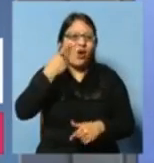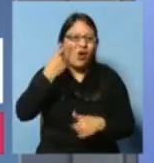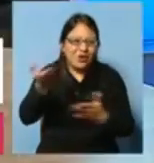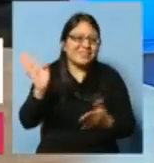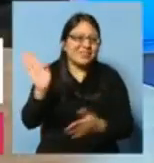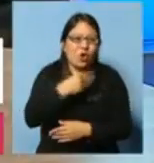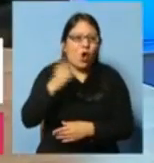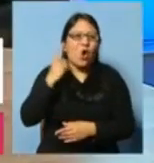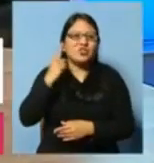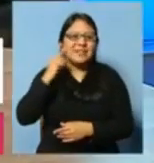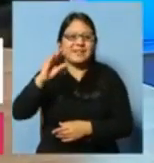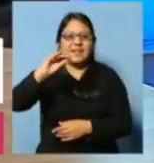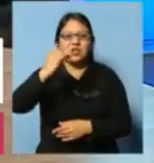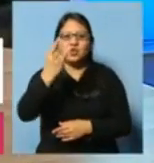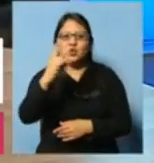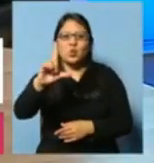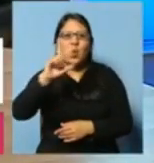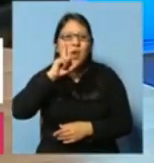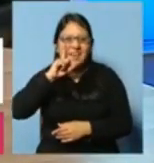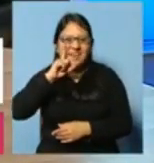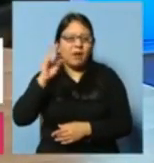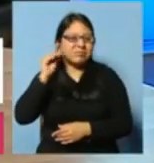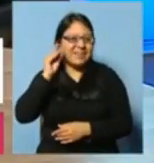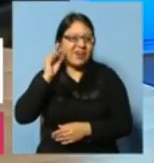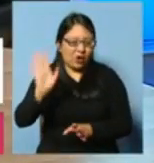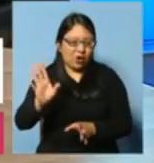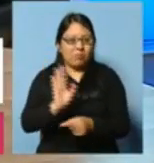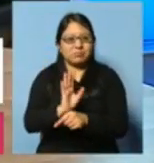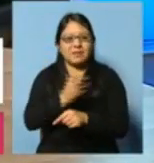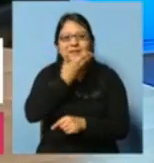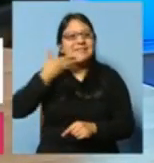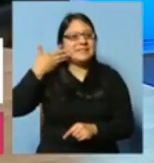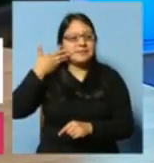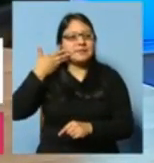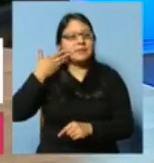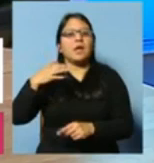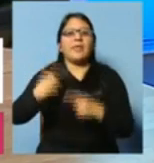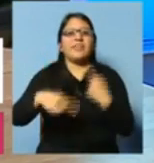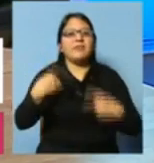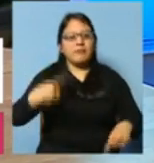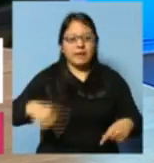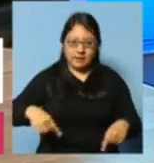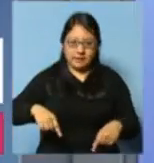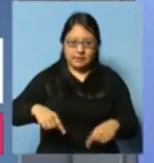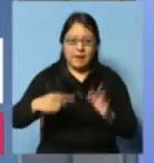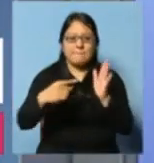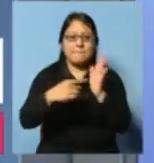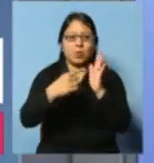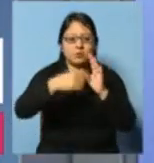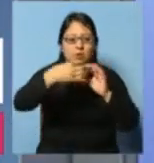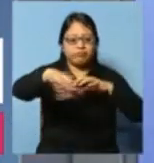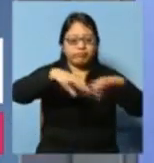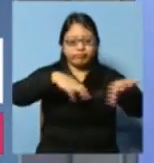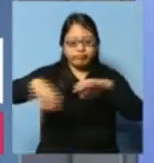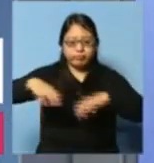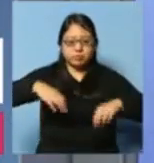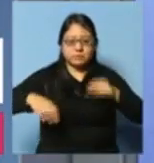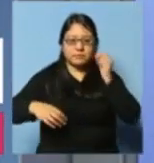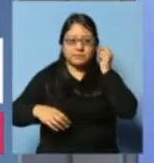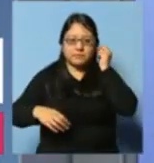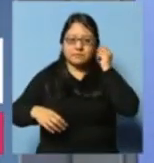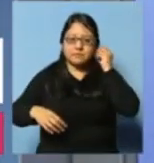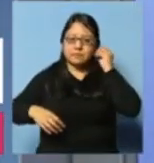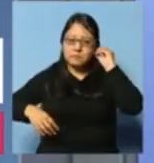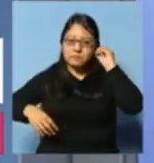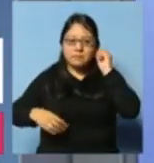a nuestro amigo el intendente de san salvador lo ha hecho a través de distintos puntos descentralizados para que justamente la